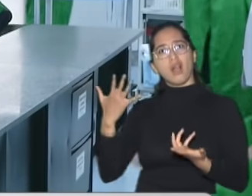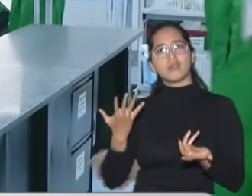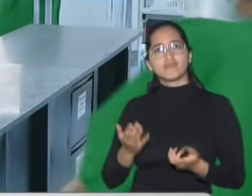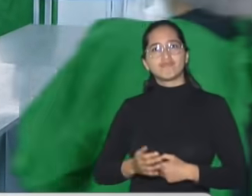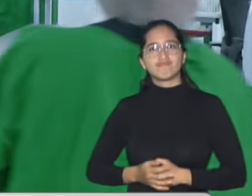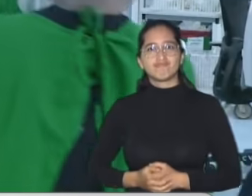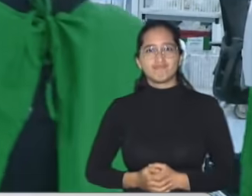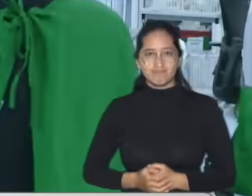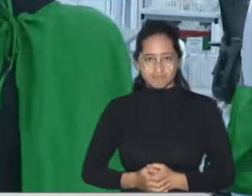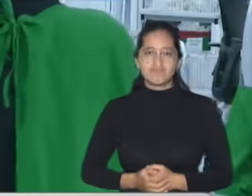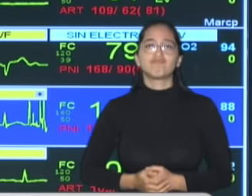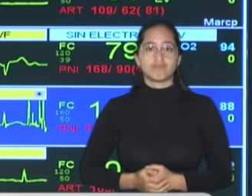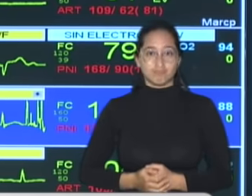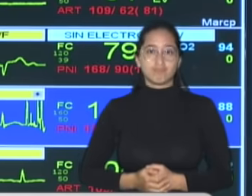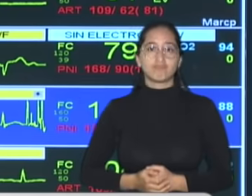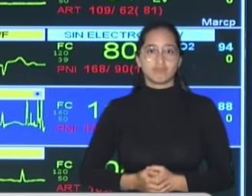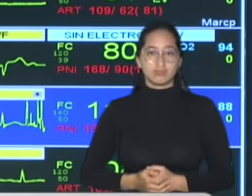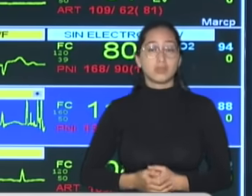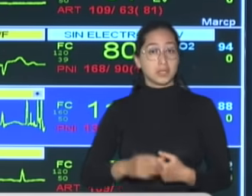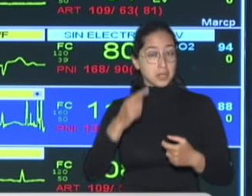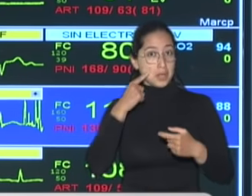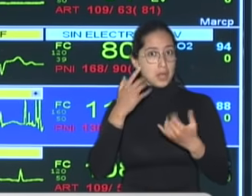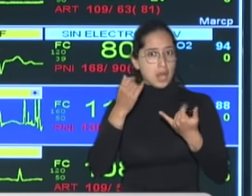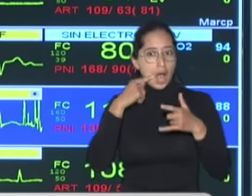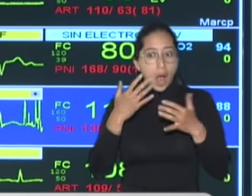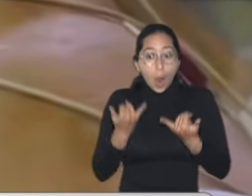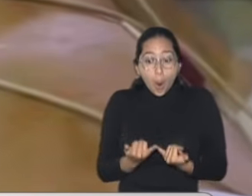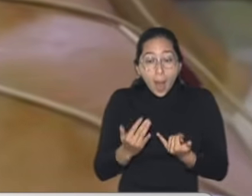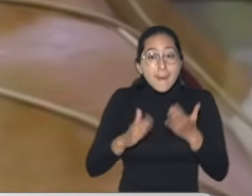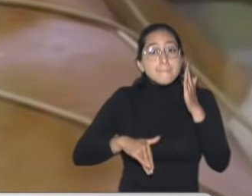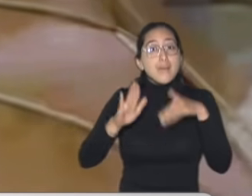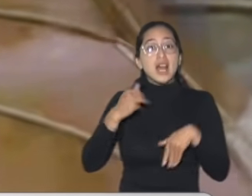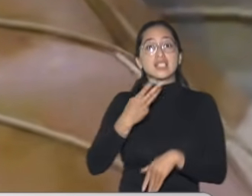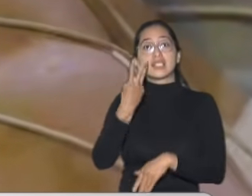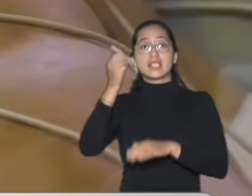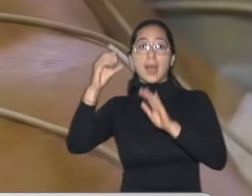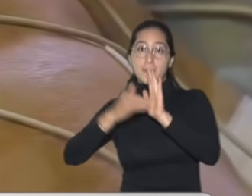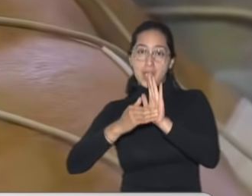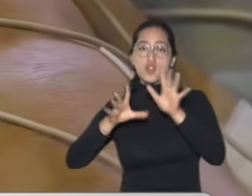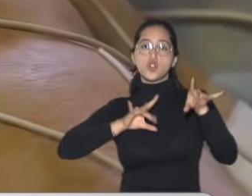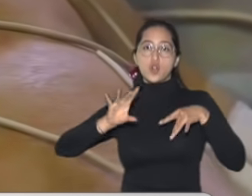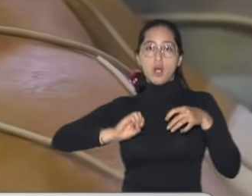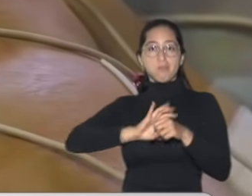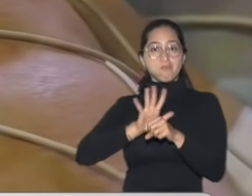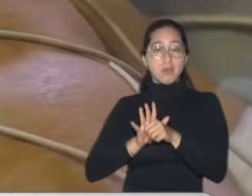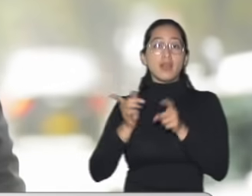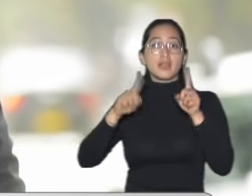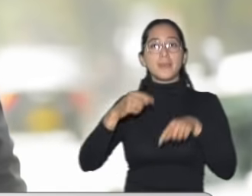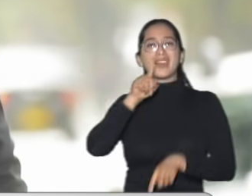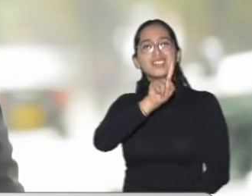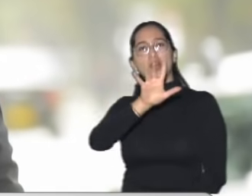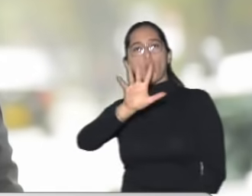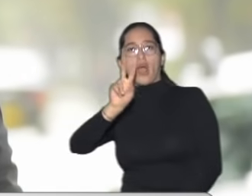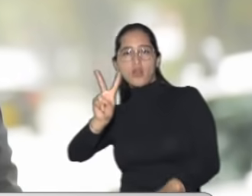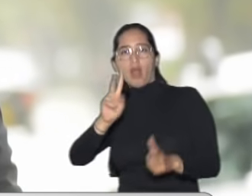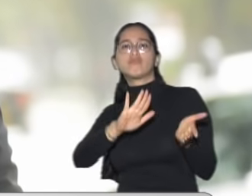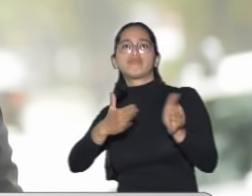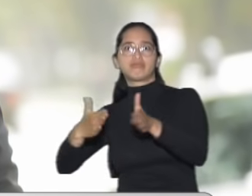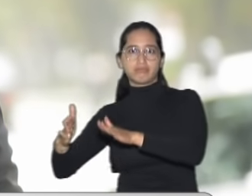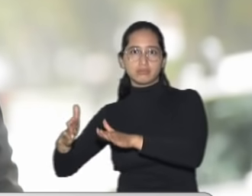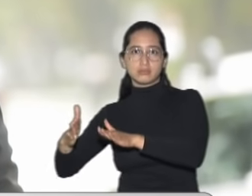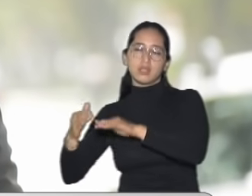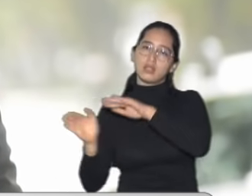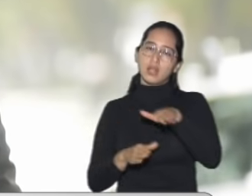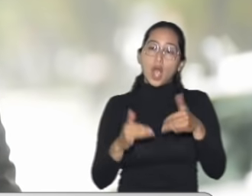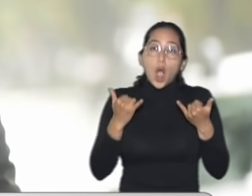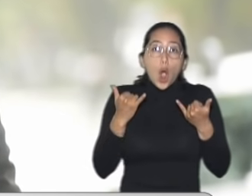atacado al personal médico. A la fecha son más de 30.000 los contagiados y 152 los fallecidos. Y hoy serían